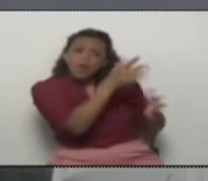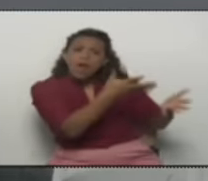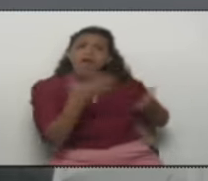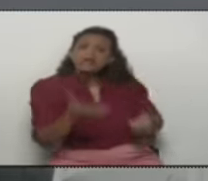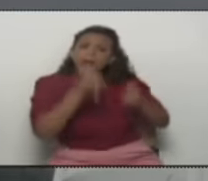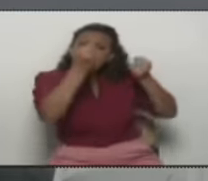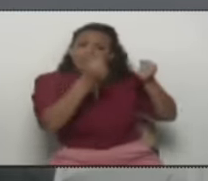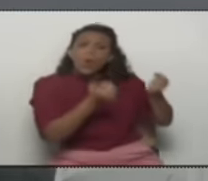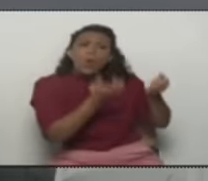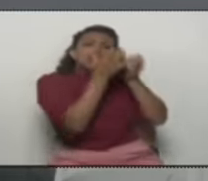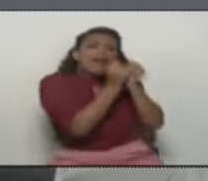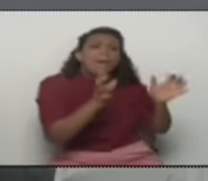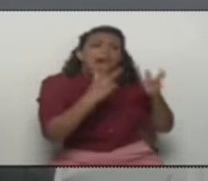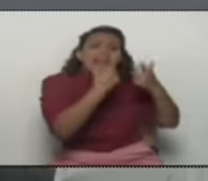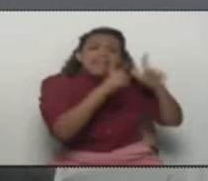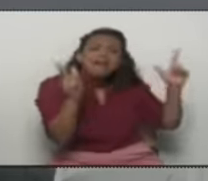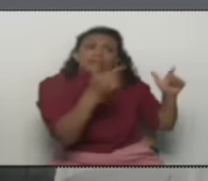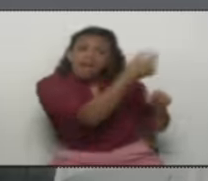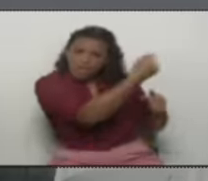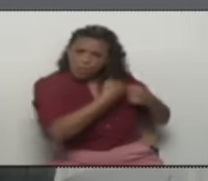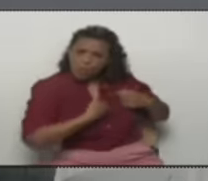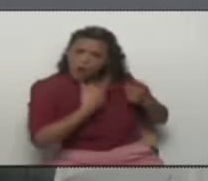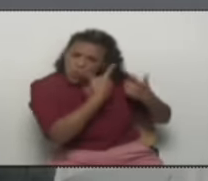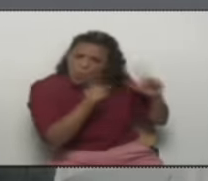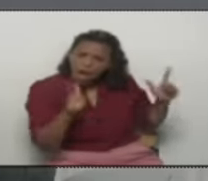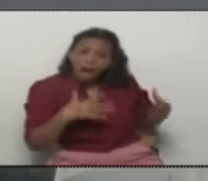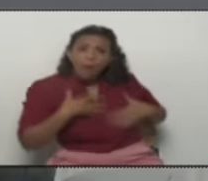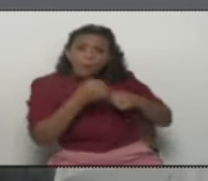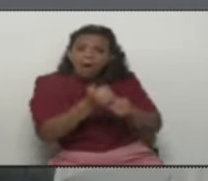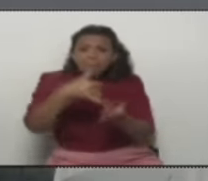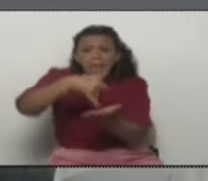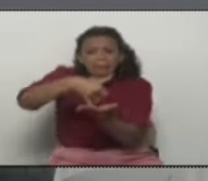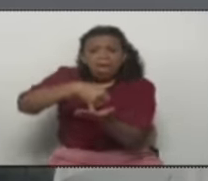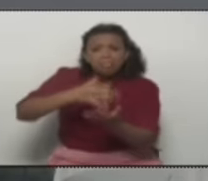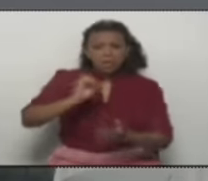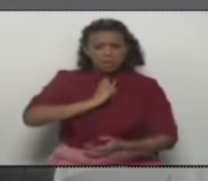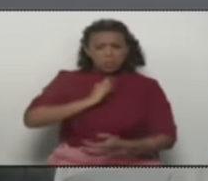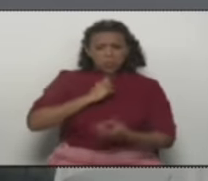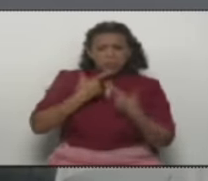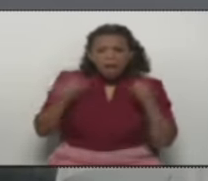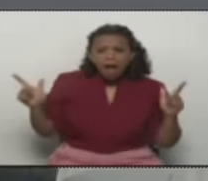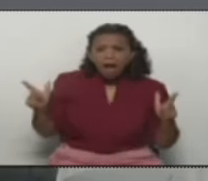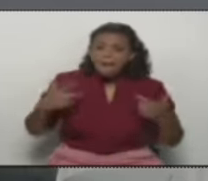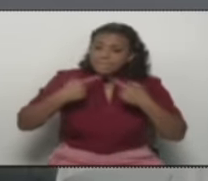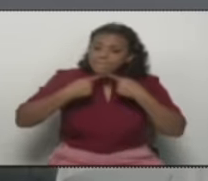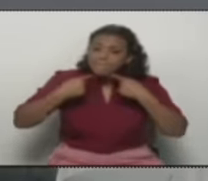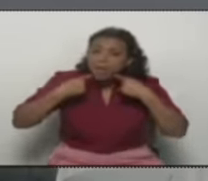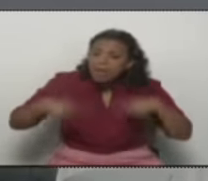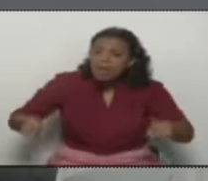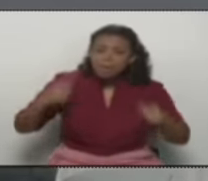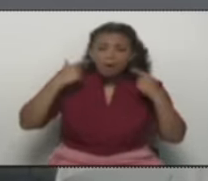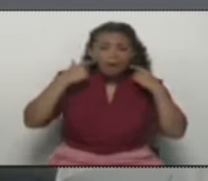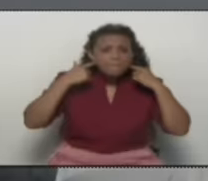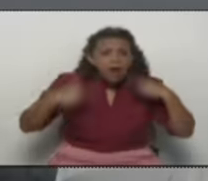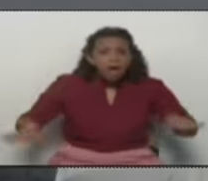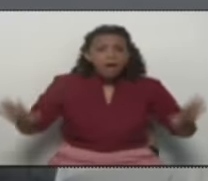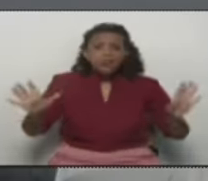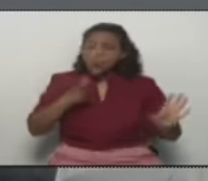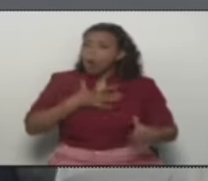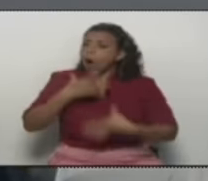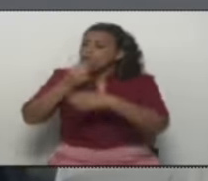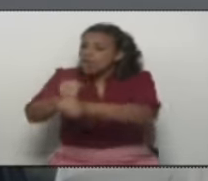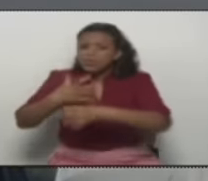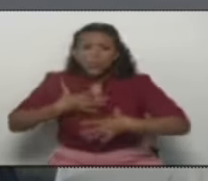también creando, socavando la confianza en nuestra patria. Es decir, cuando perdemos la confianza entre todos nosotros, se acabó la confianza